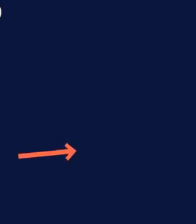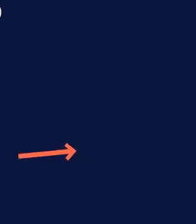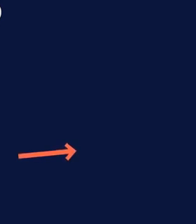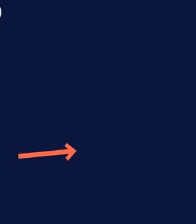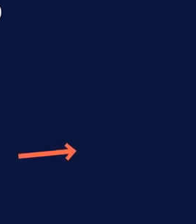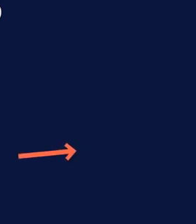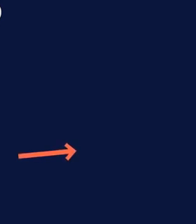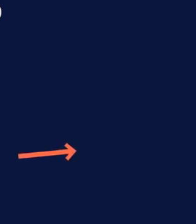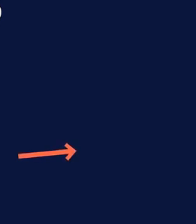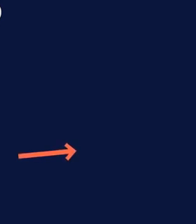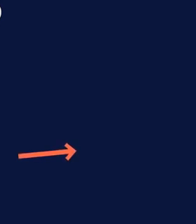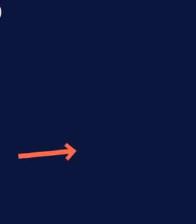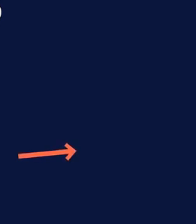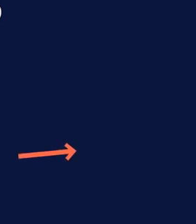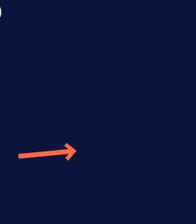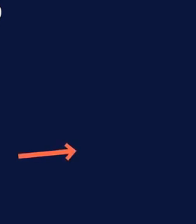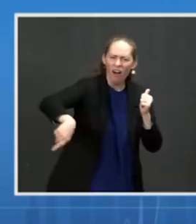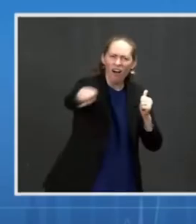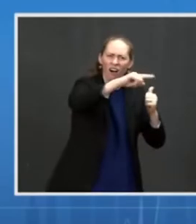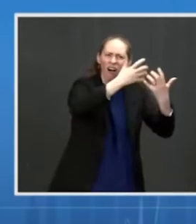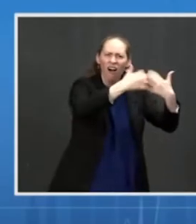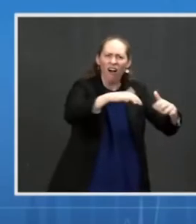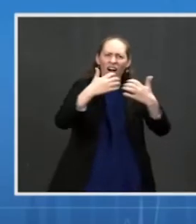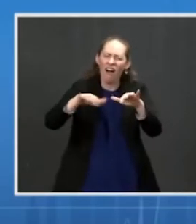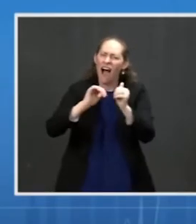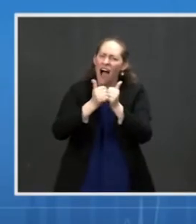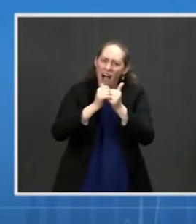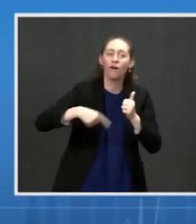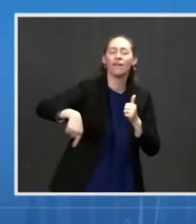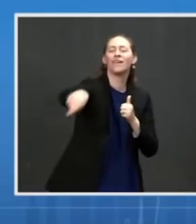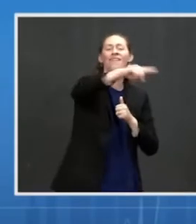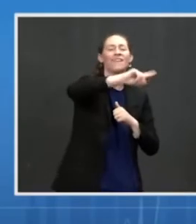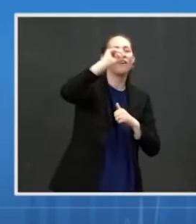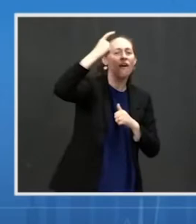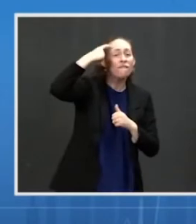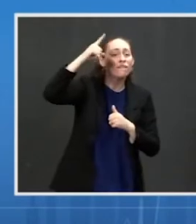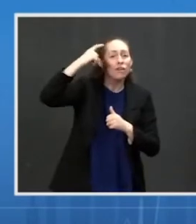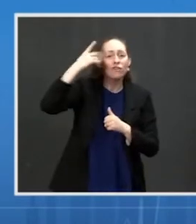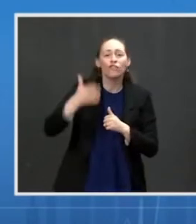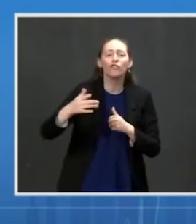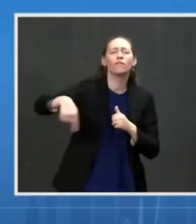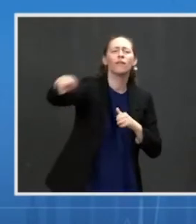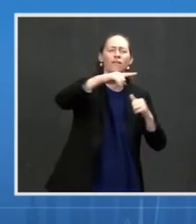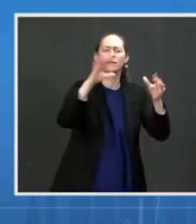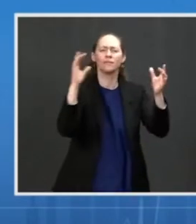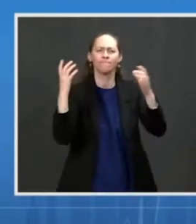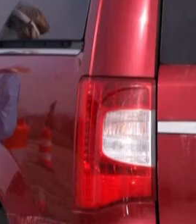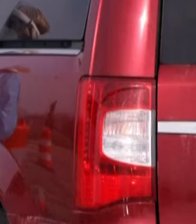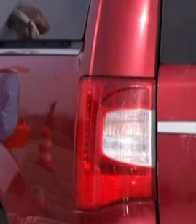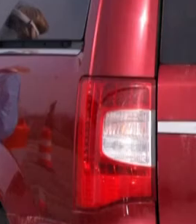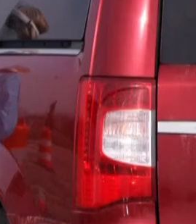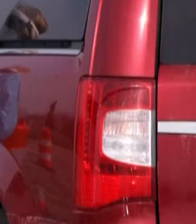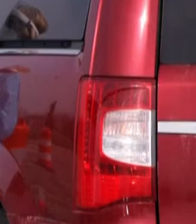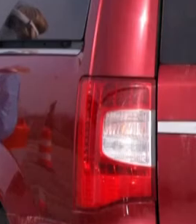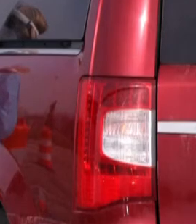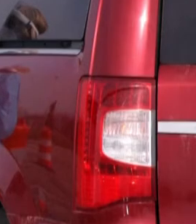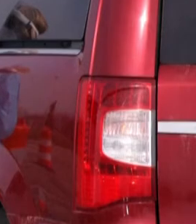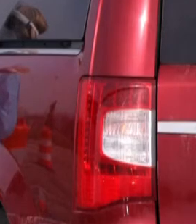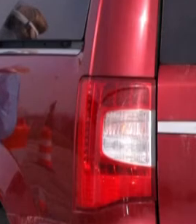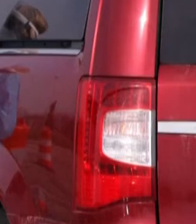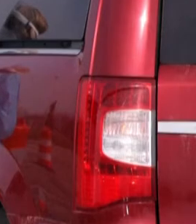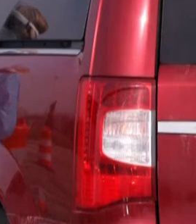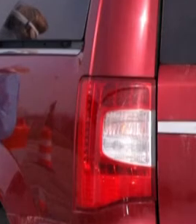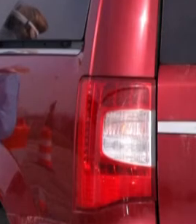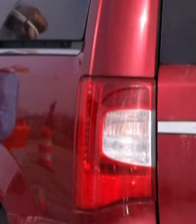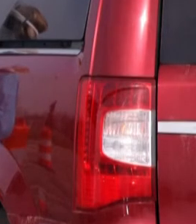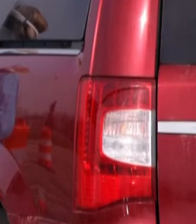especialistas que asesoran a la casablanca en la respuesta contra el cob y 19 advierten una concentración en determinados estados con